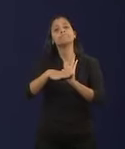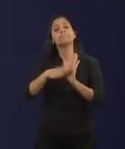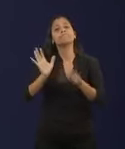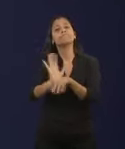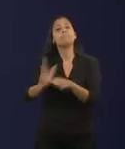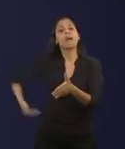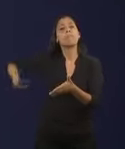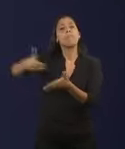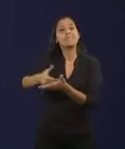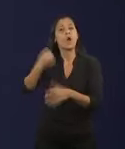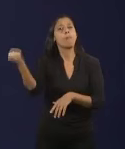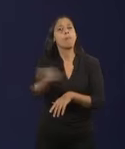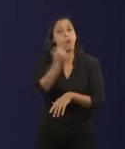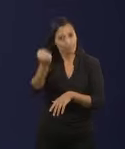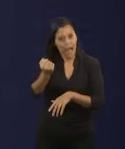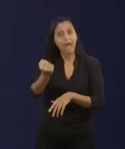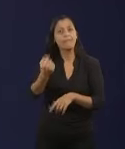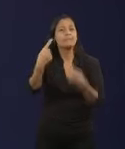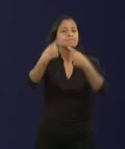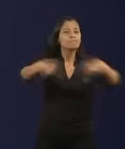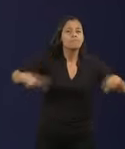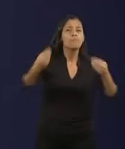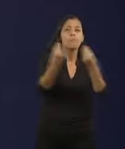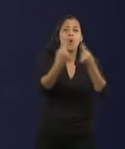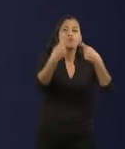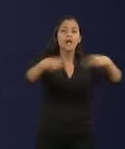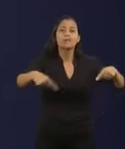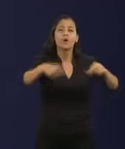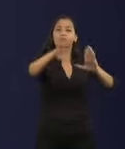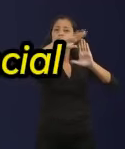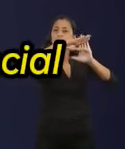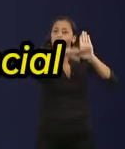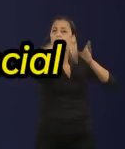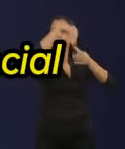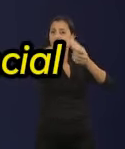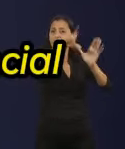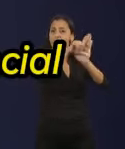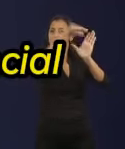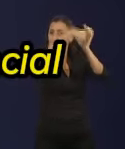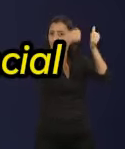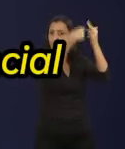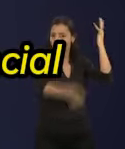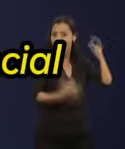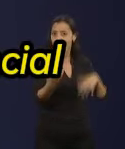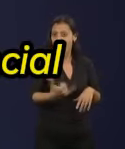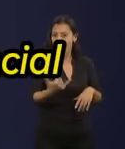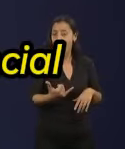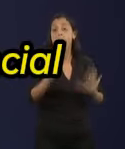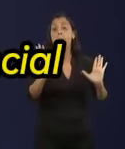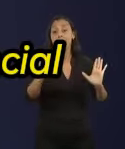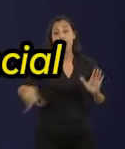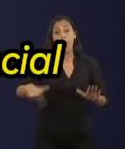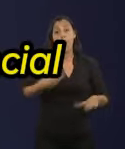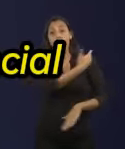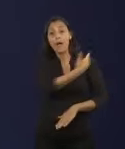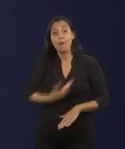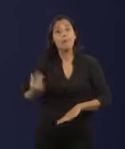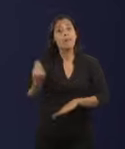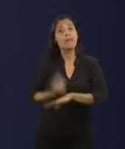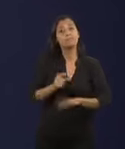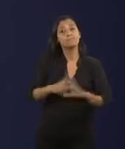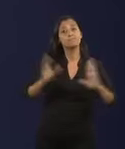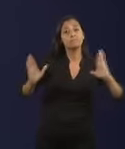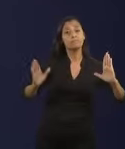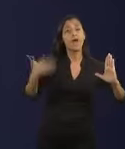inversiones etcétera etcétera etcétera eh Lo cierto es que el periodo presidencial en la Argentina